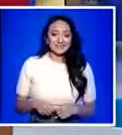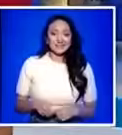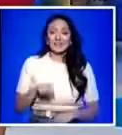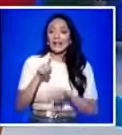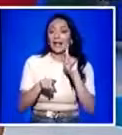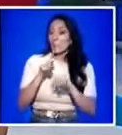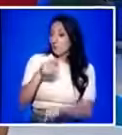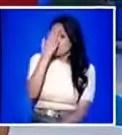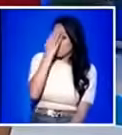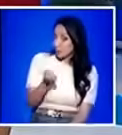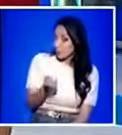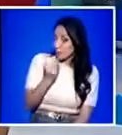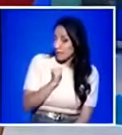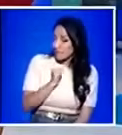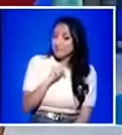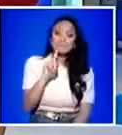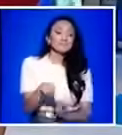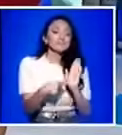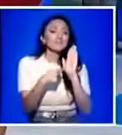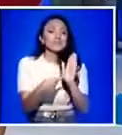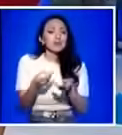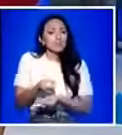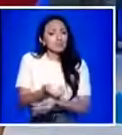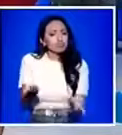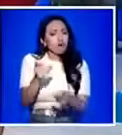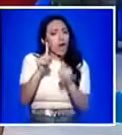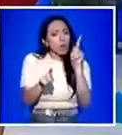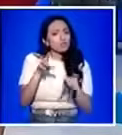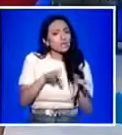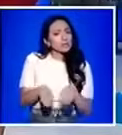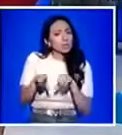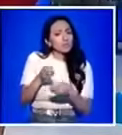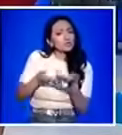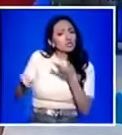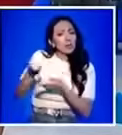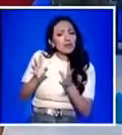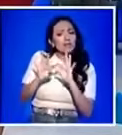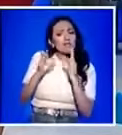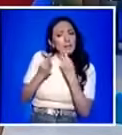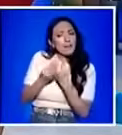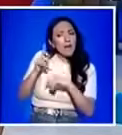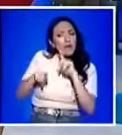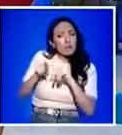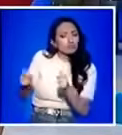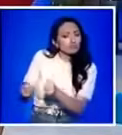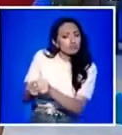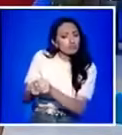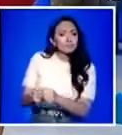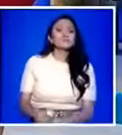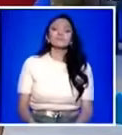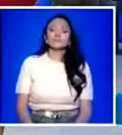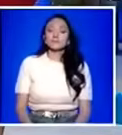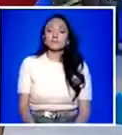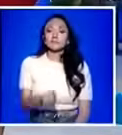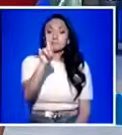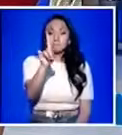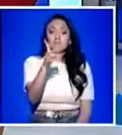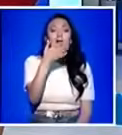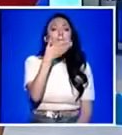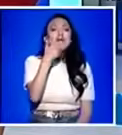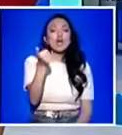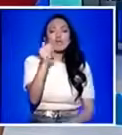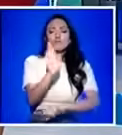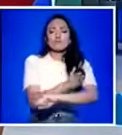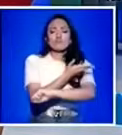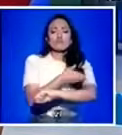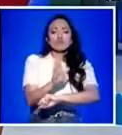Amigos, buenos días. Les presentamos varias actividades para compartir en familia o con amigos. Los mejores éxitos